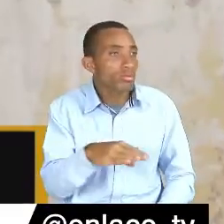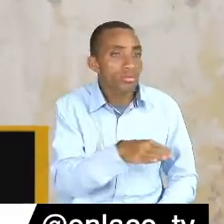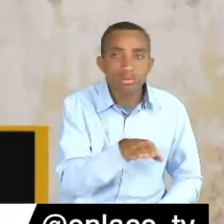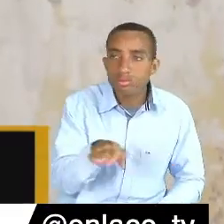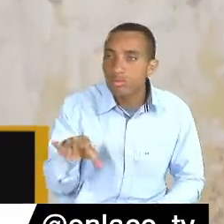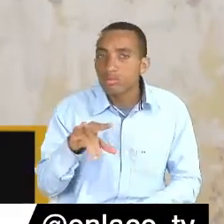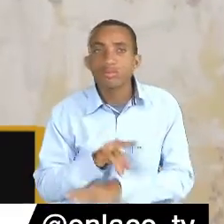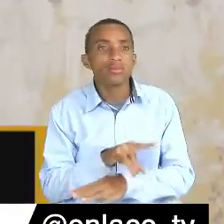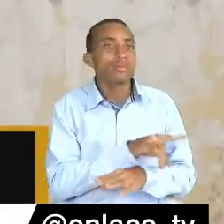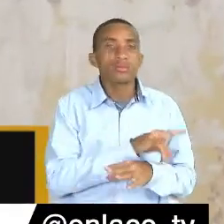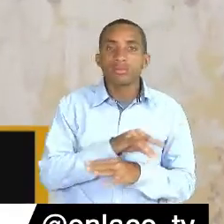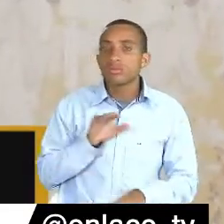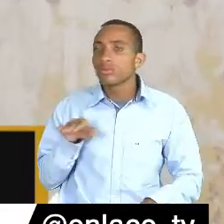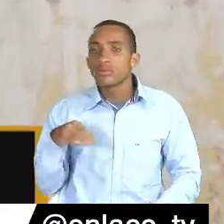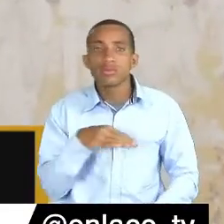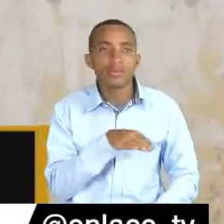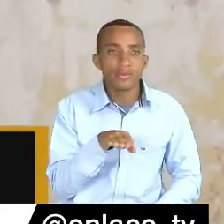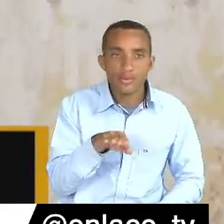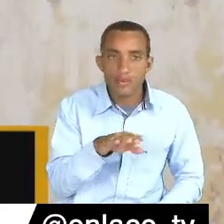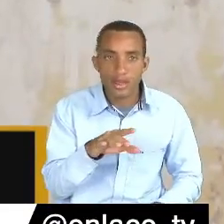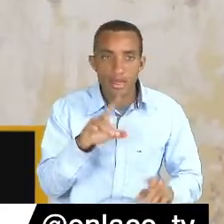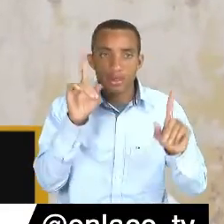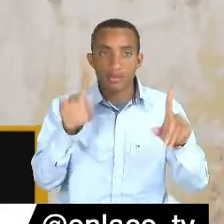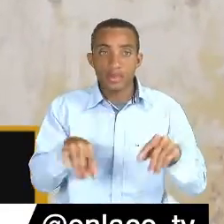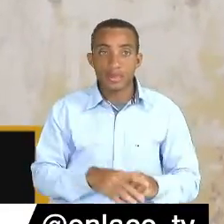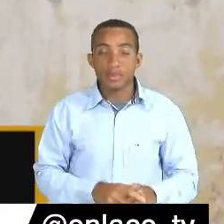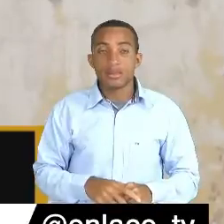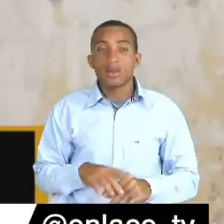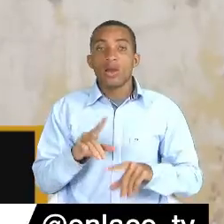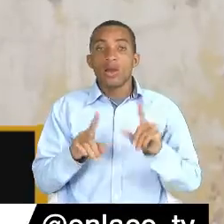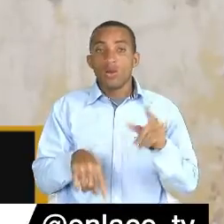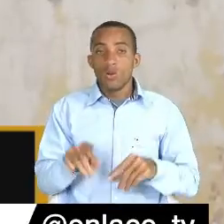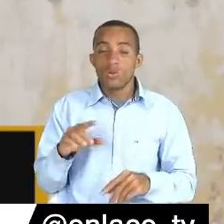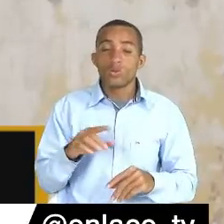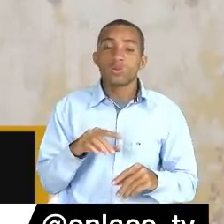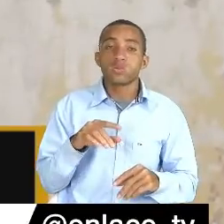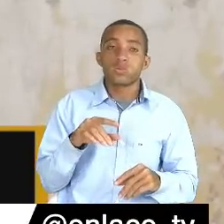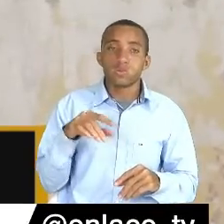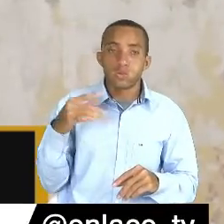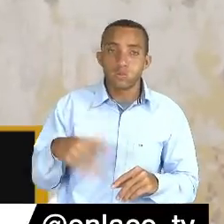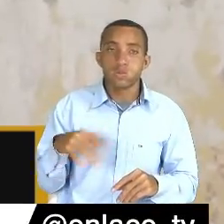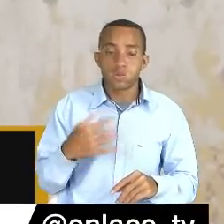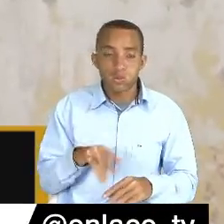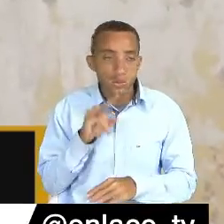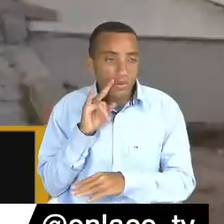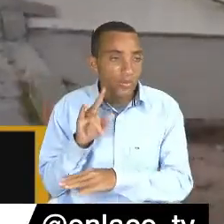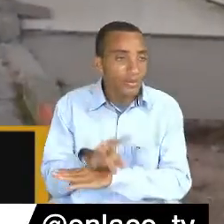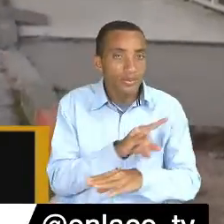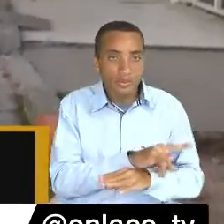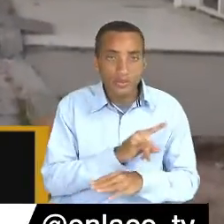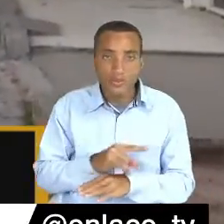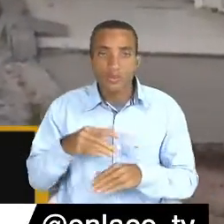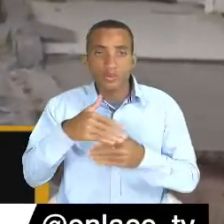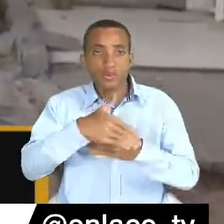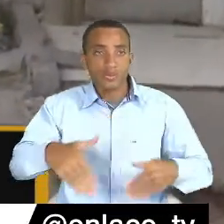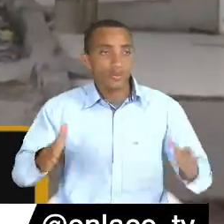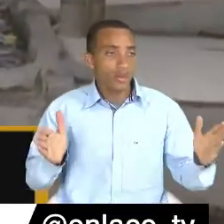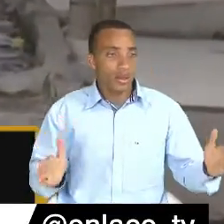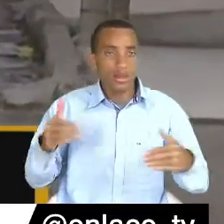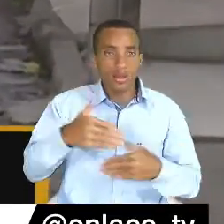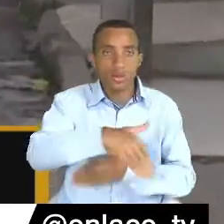estacionado, generando una percepción, a un componente de unidades básicas de policía a través del Modelo Nacional de Vigilancia Comunitaria por cuadrantes, para tener una